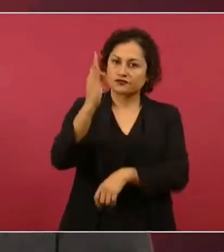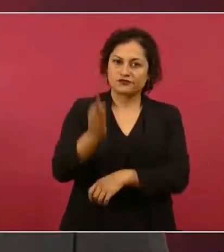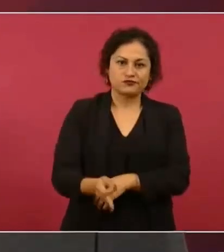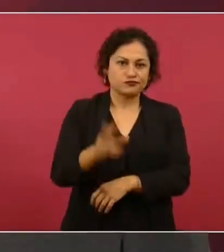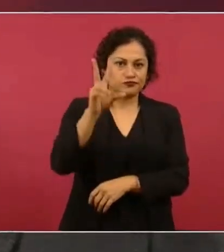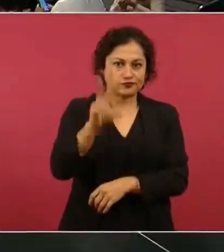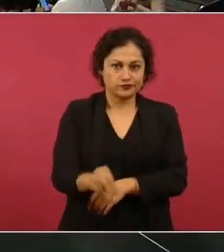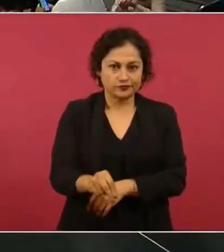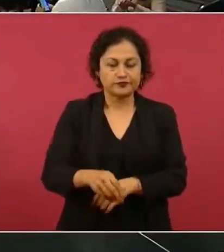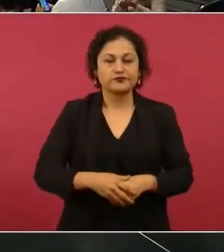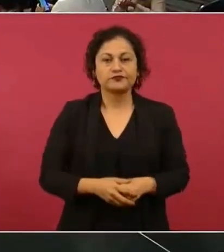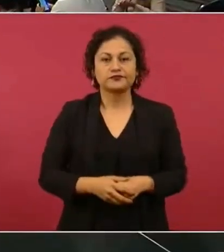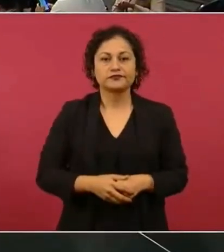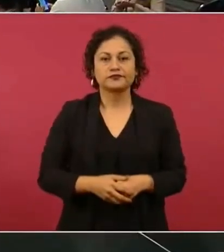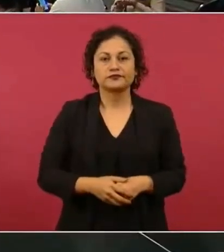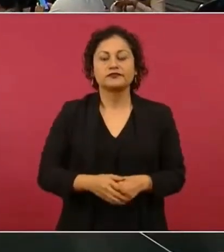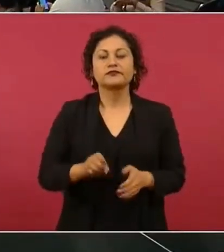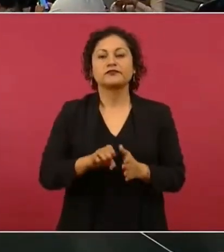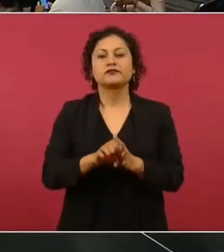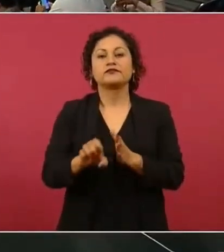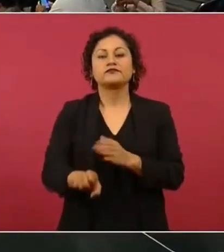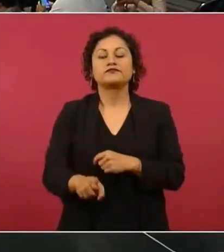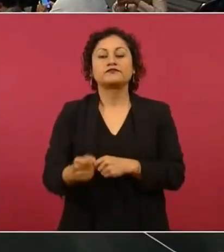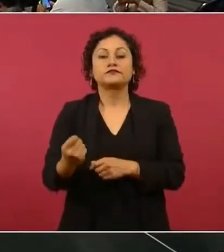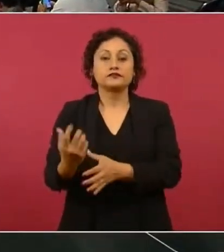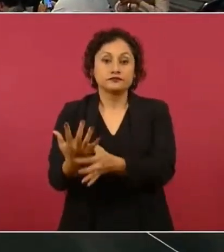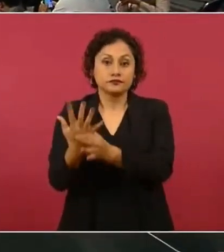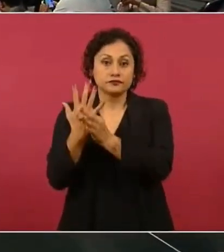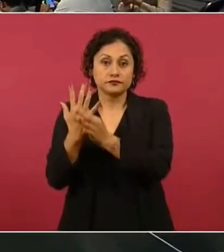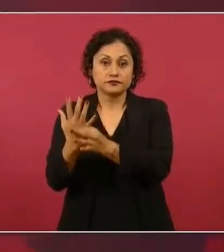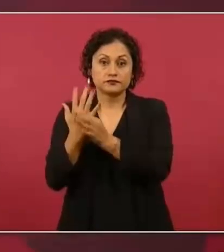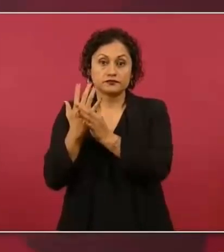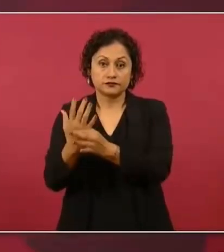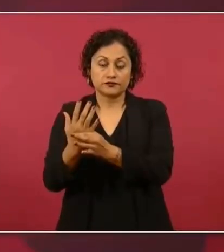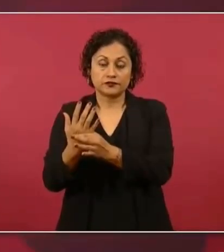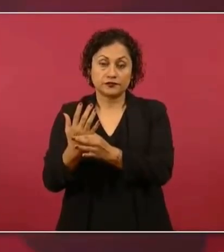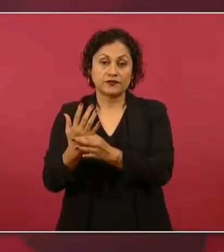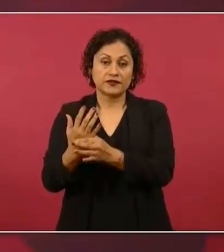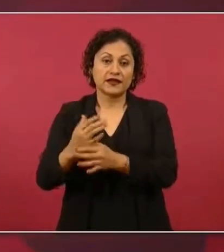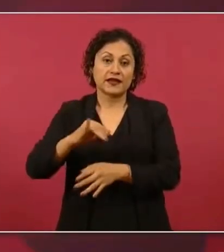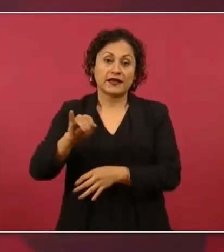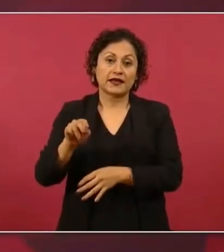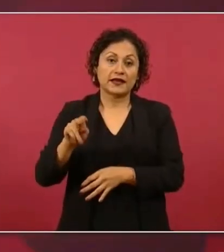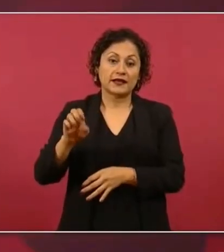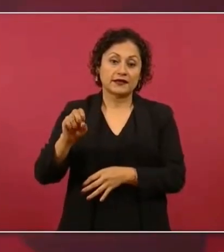Como decía don Jesús Silva Gerso,